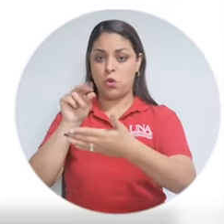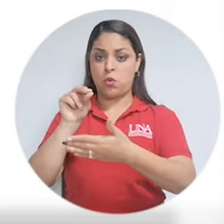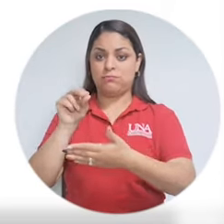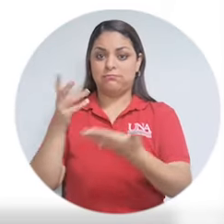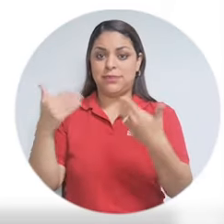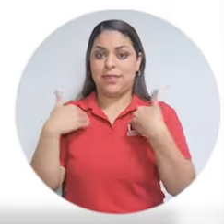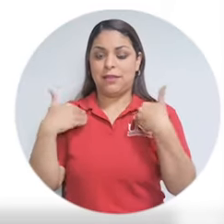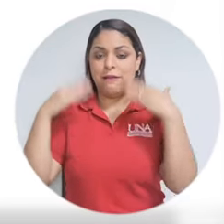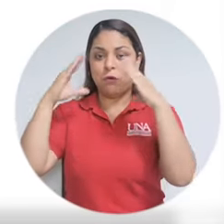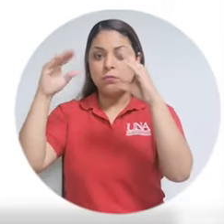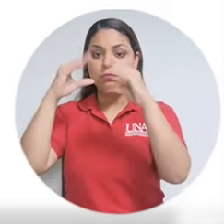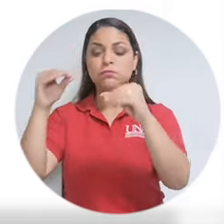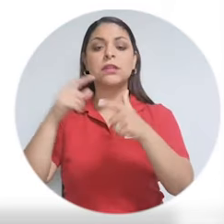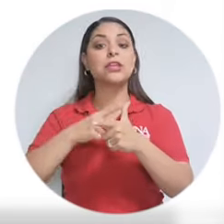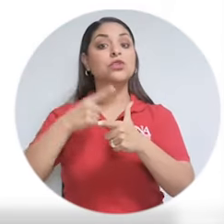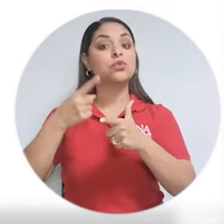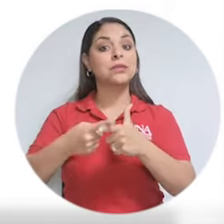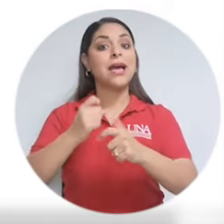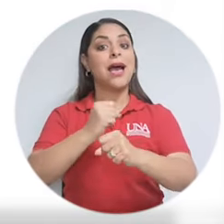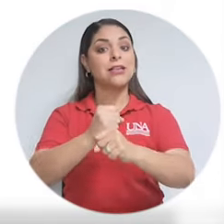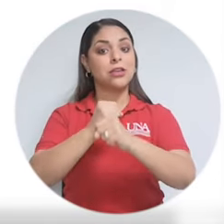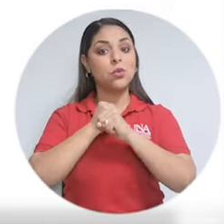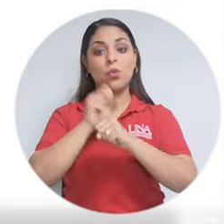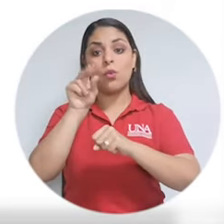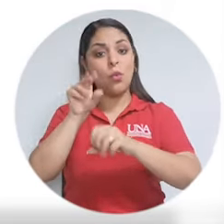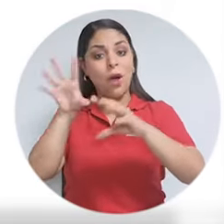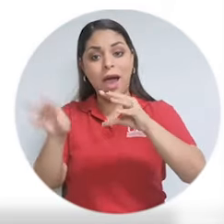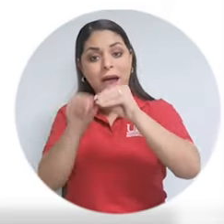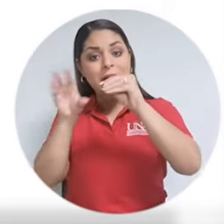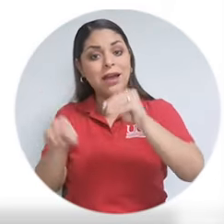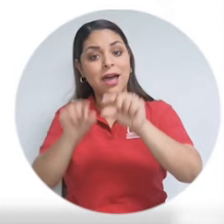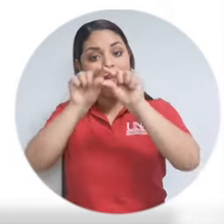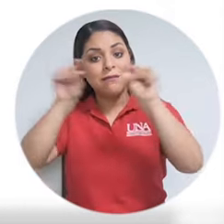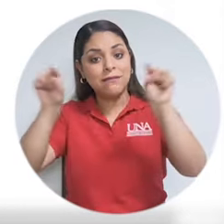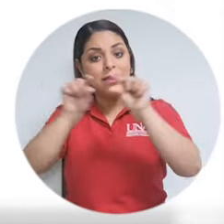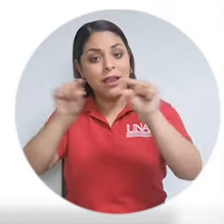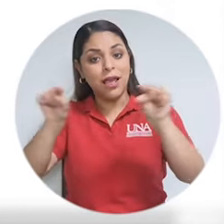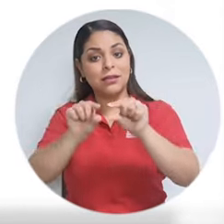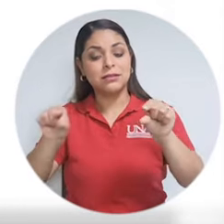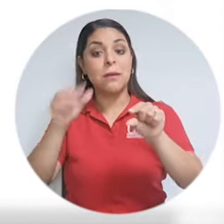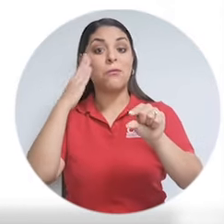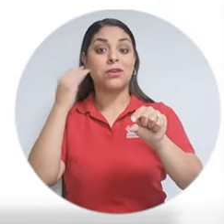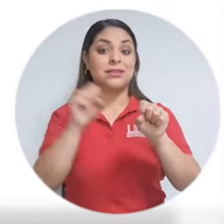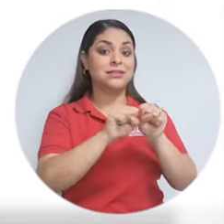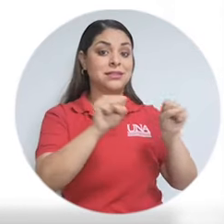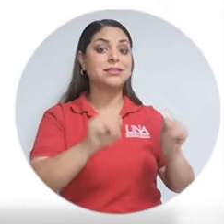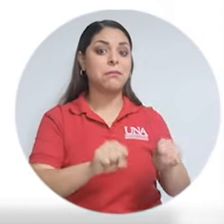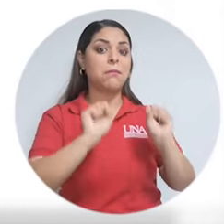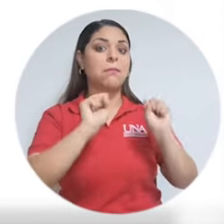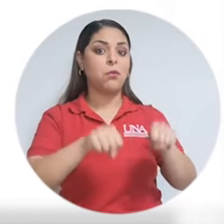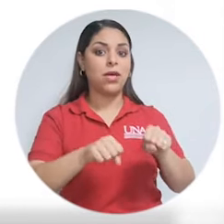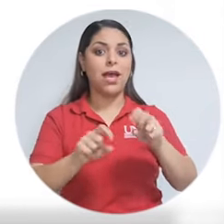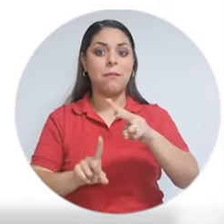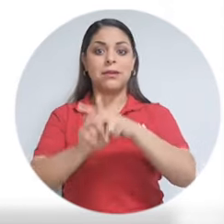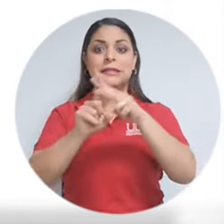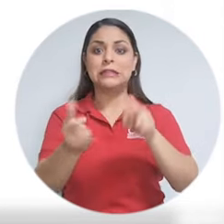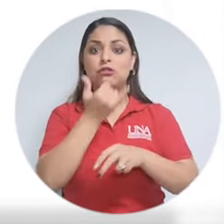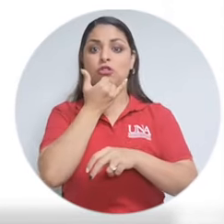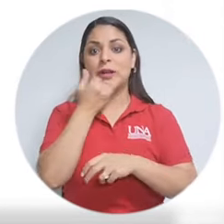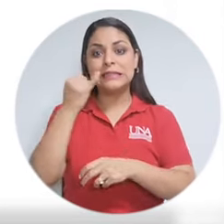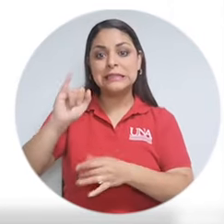información, entonces asegúrese de no agregar filas, pues el sistema marcará un error si quedan